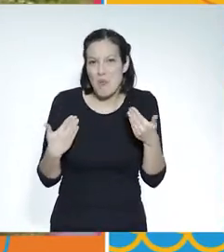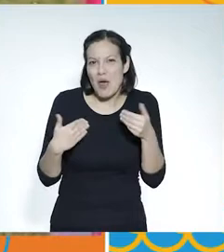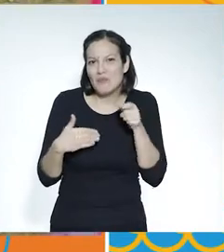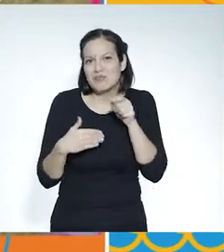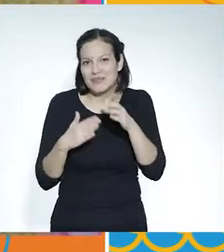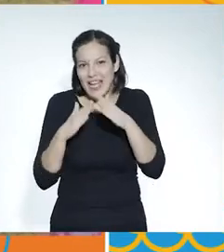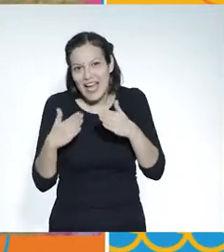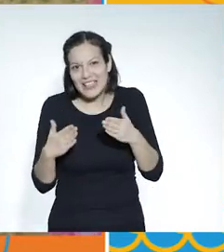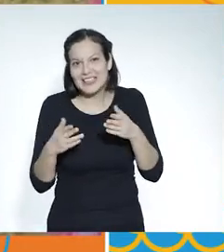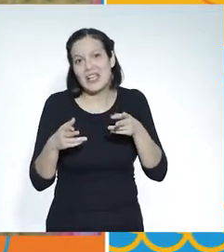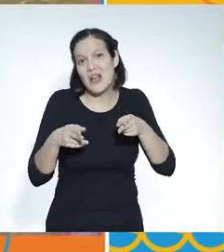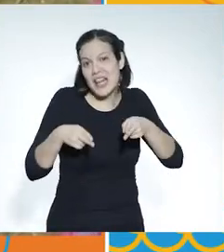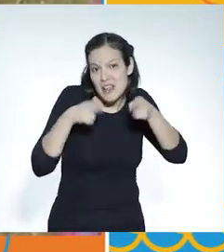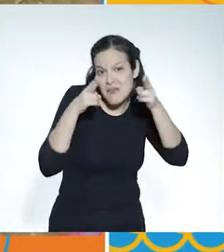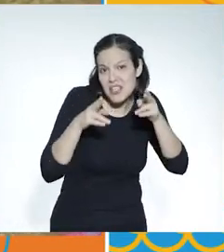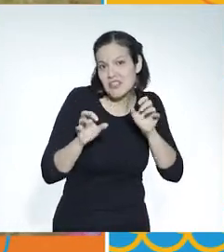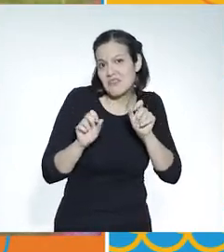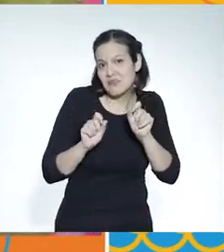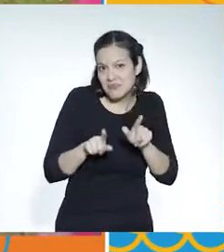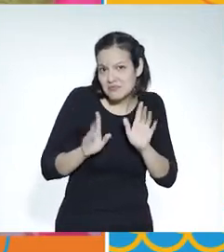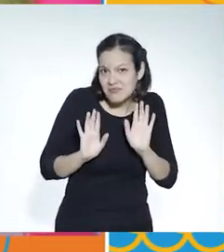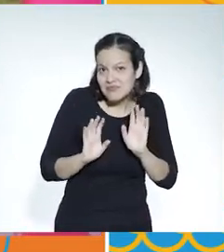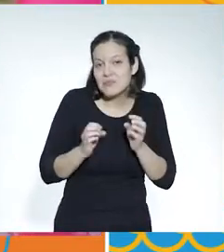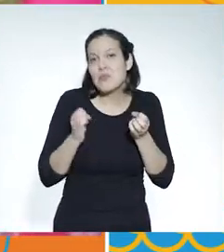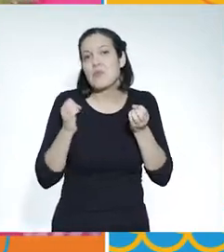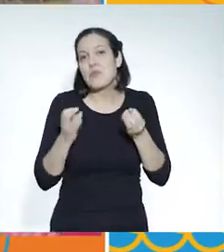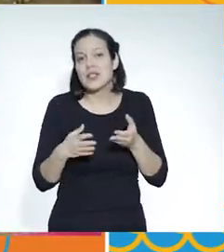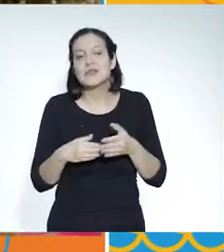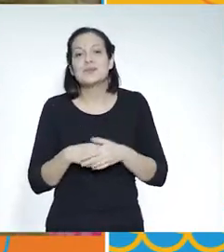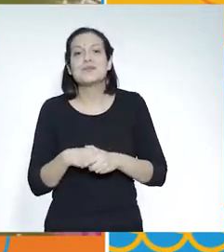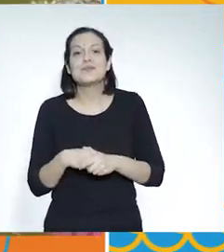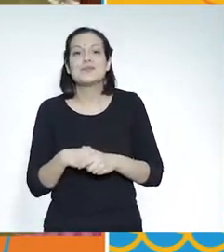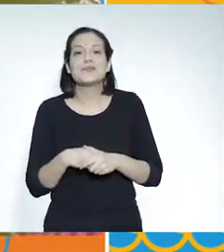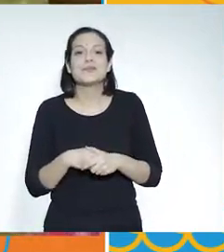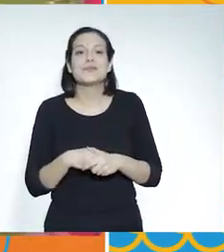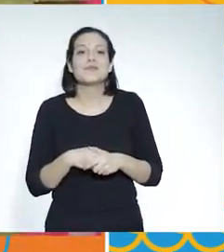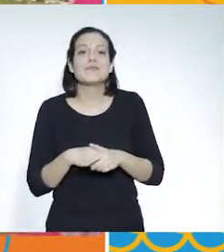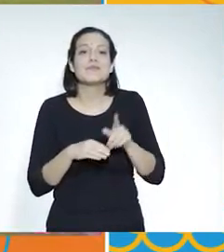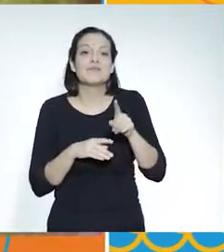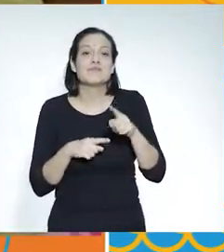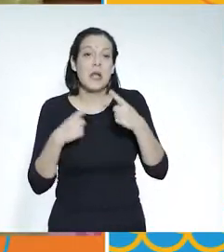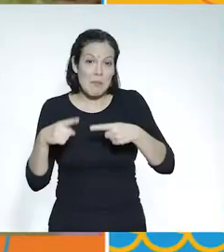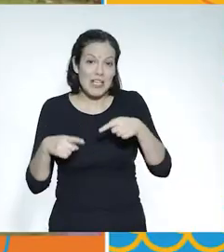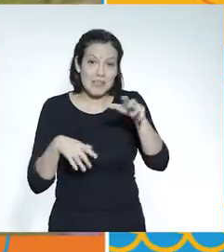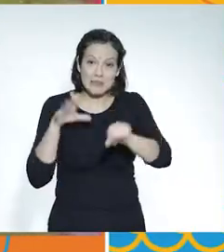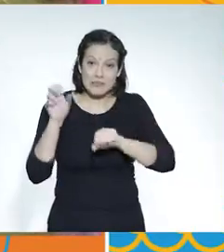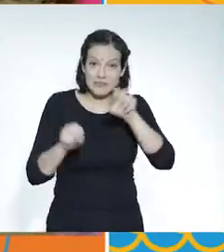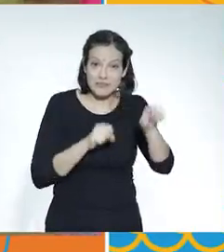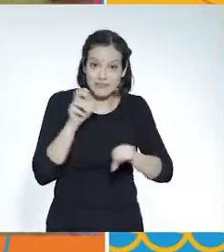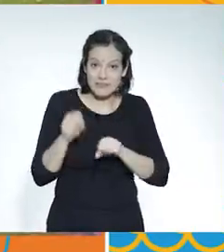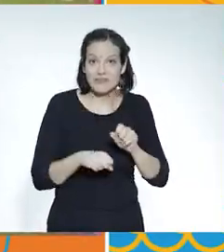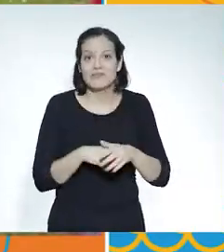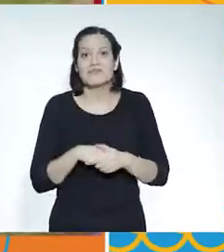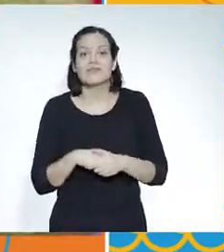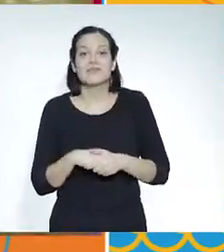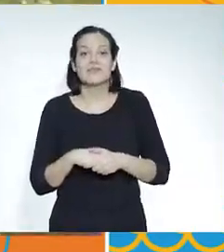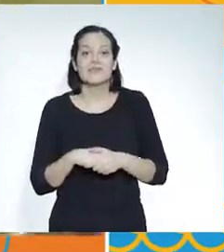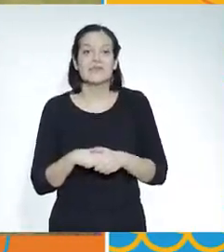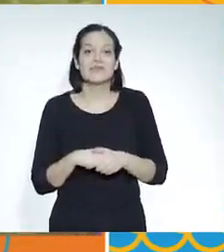en su casa, hogar, departamento. ¿Sí? Bueno, para ir juntando un poco los materiales. A